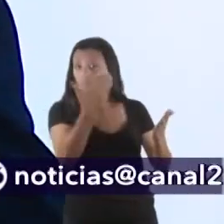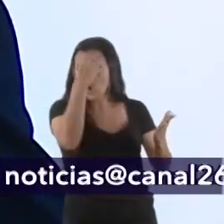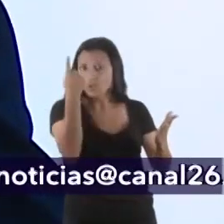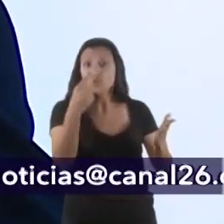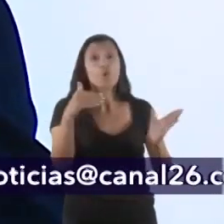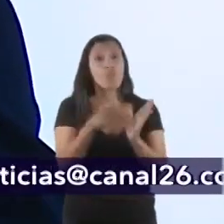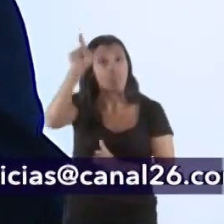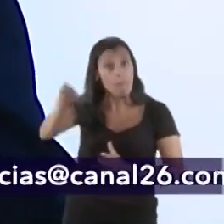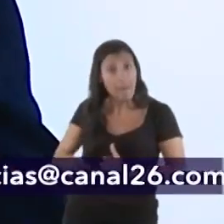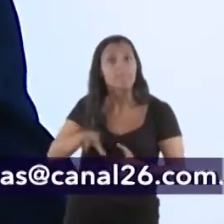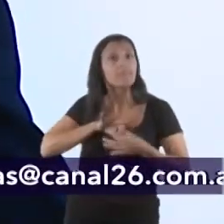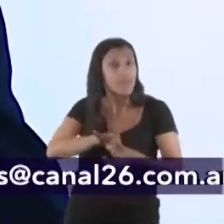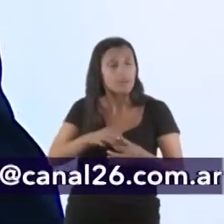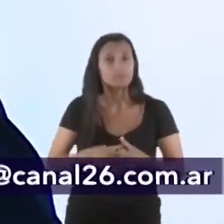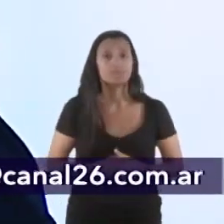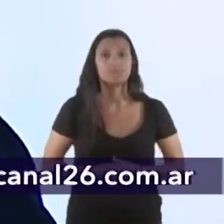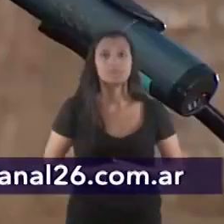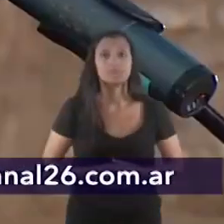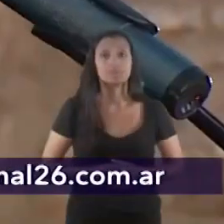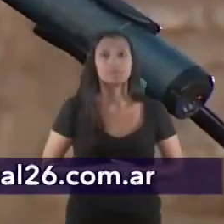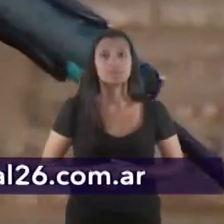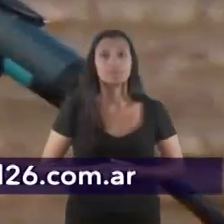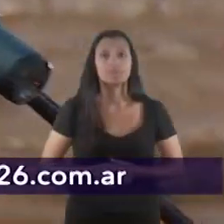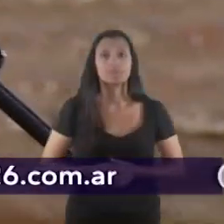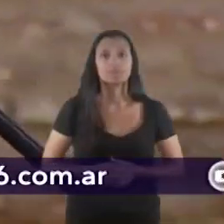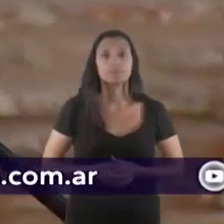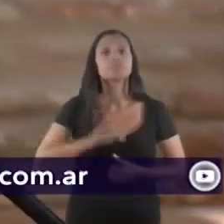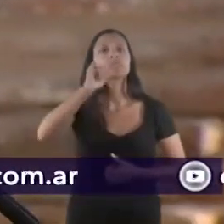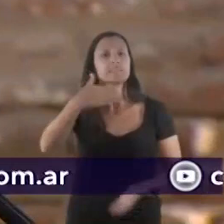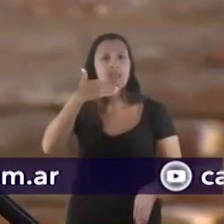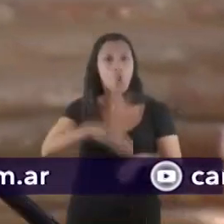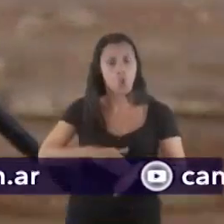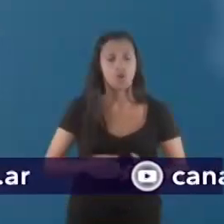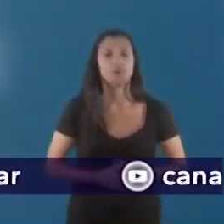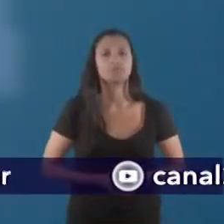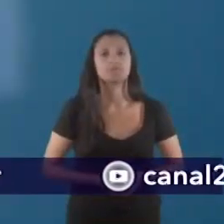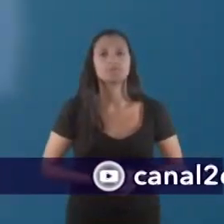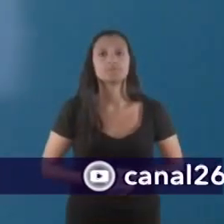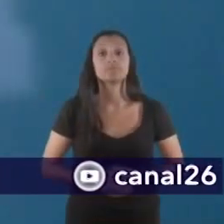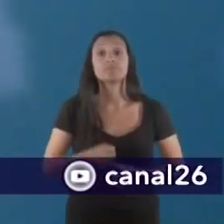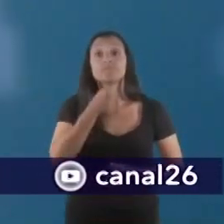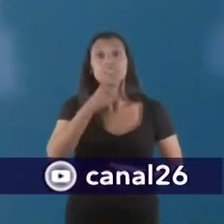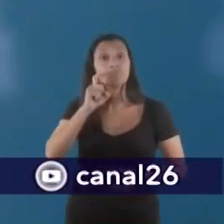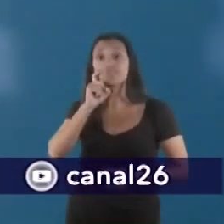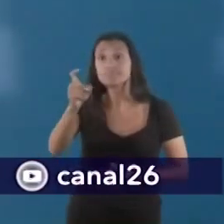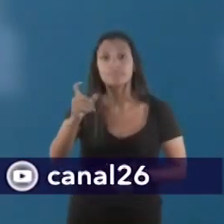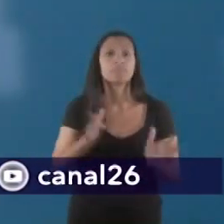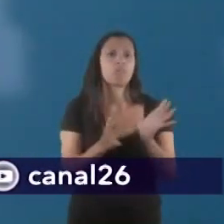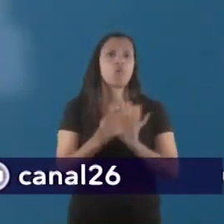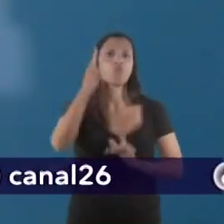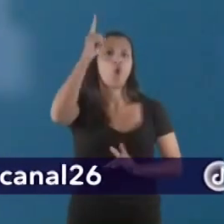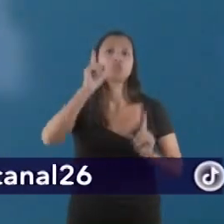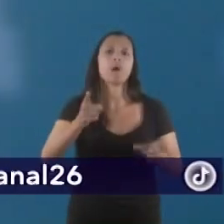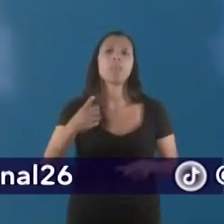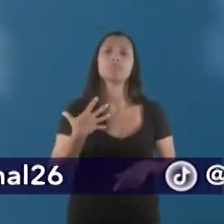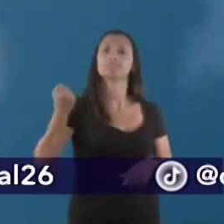de vos dependa, la Constitución de la Nación Argentina? Sí, juro. Si así no lo hiciereis, Dios y